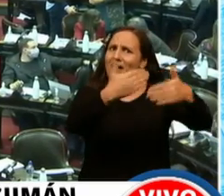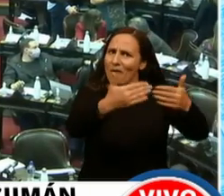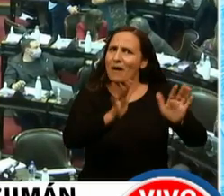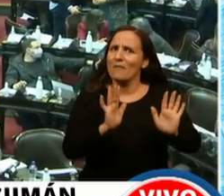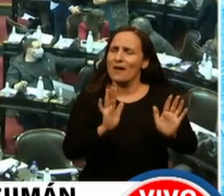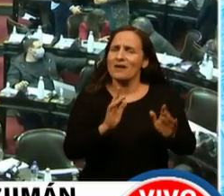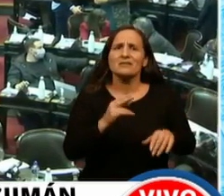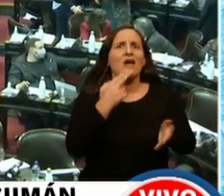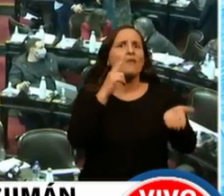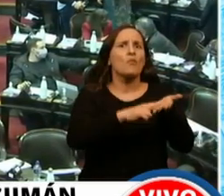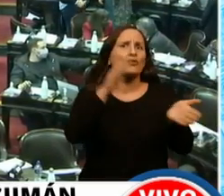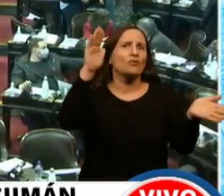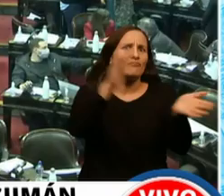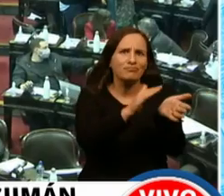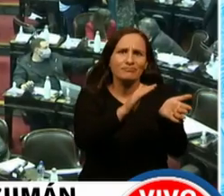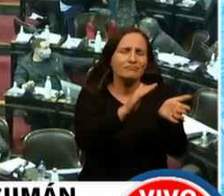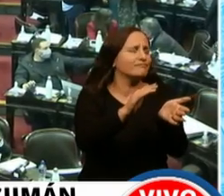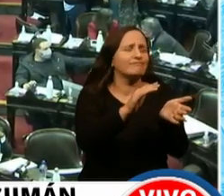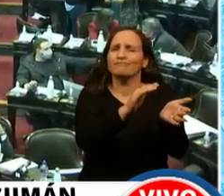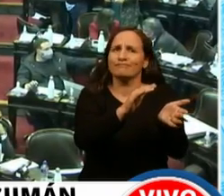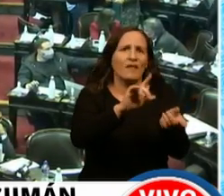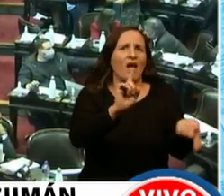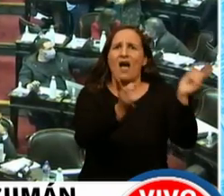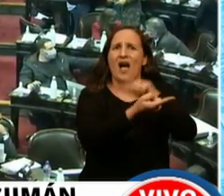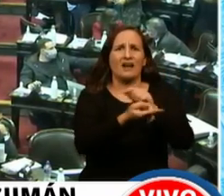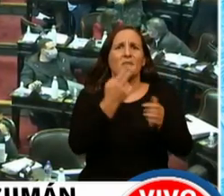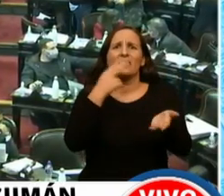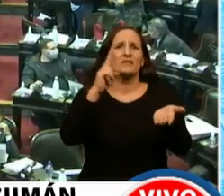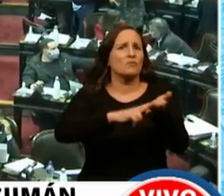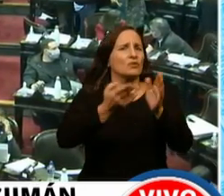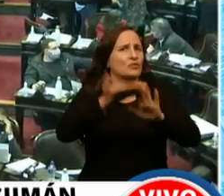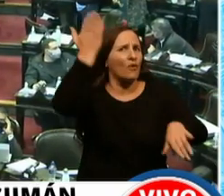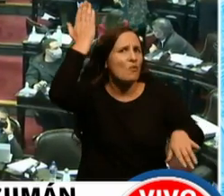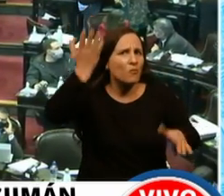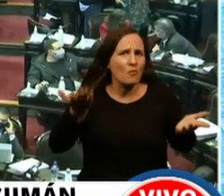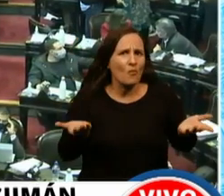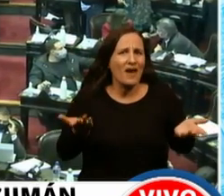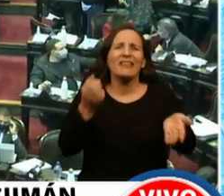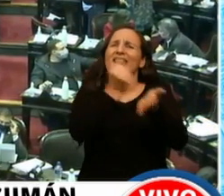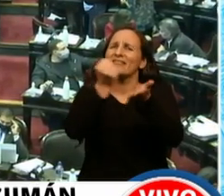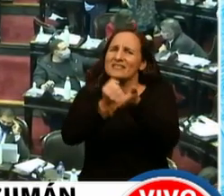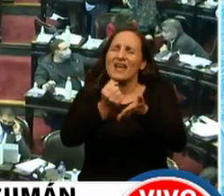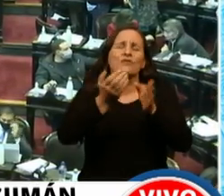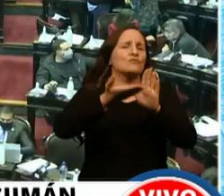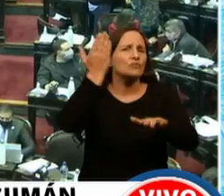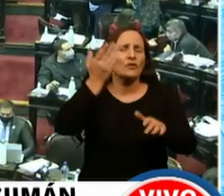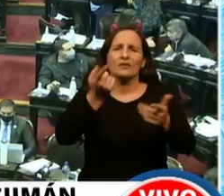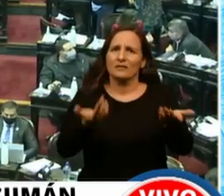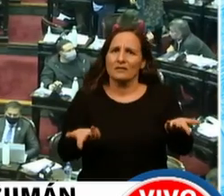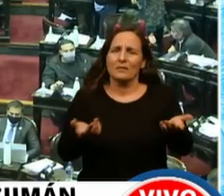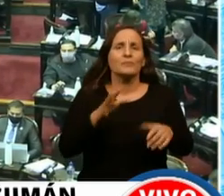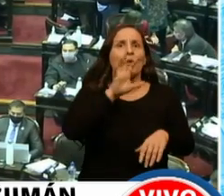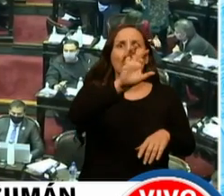introducir los impuestos avanzaron en el aumento del impuesto de ingresos brutos y sellos acá en la provincia de